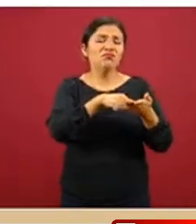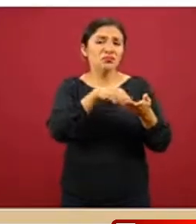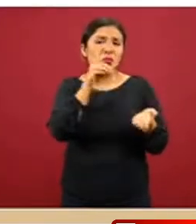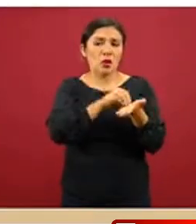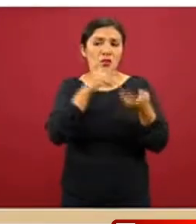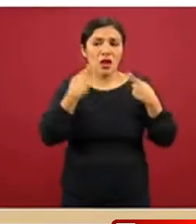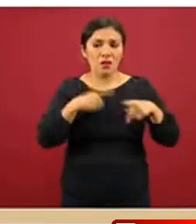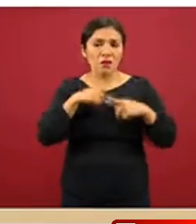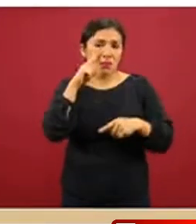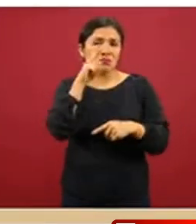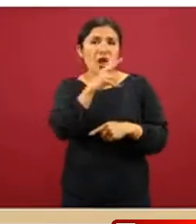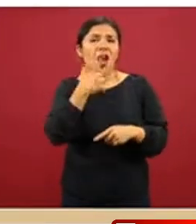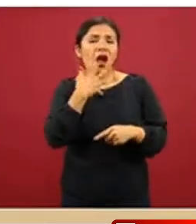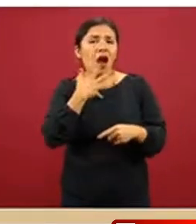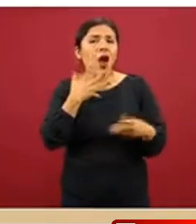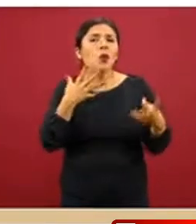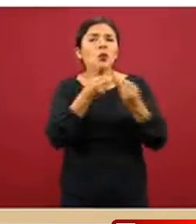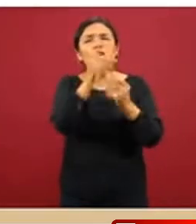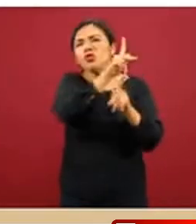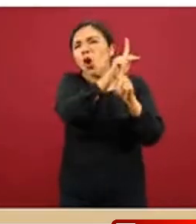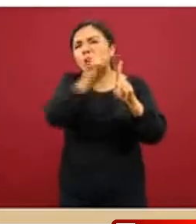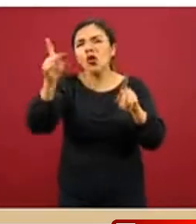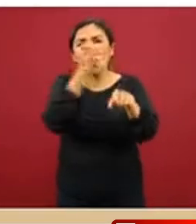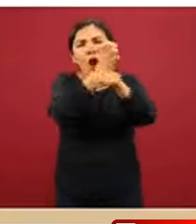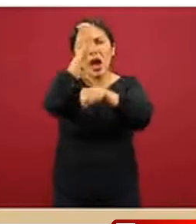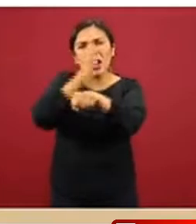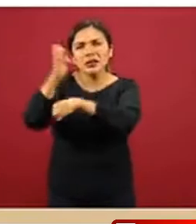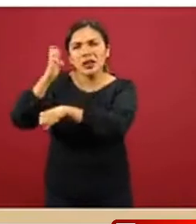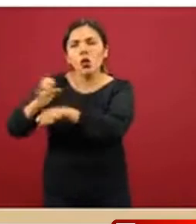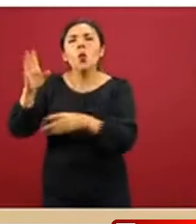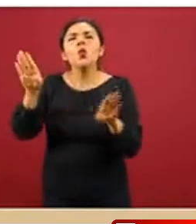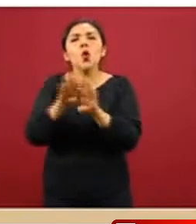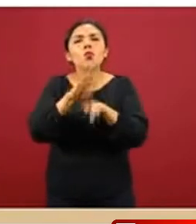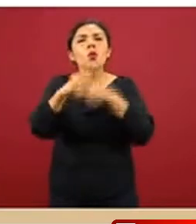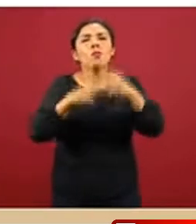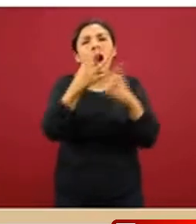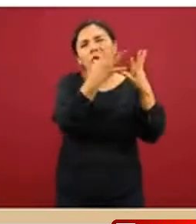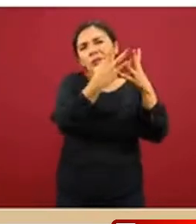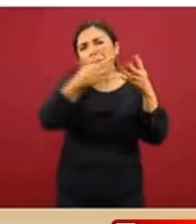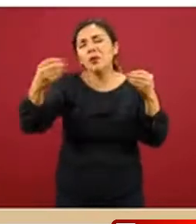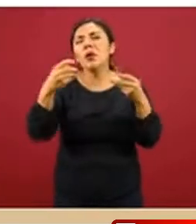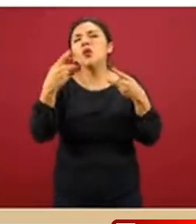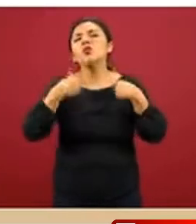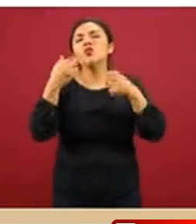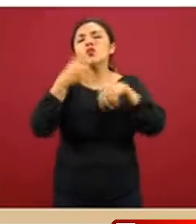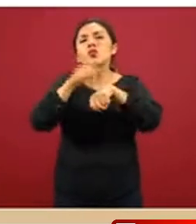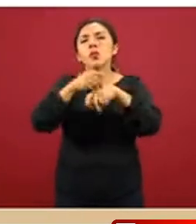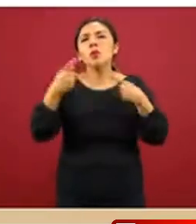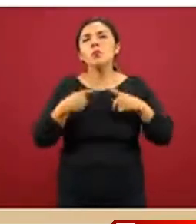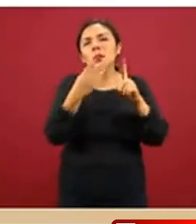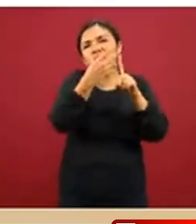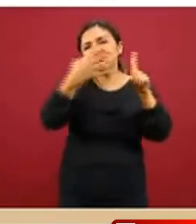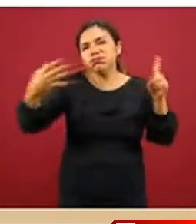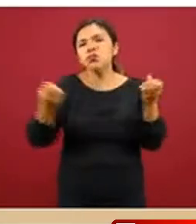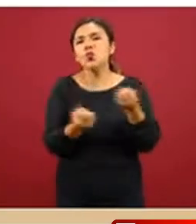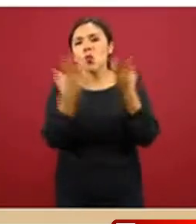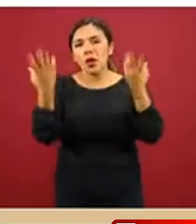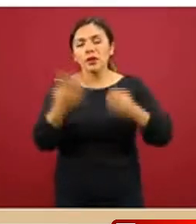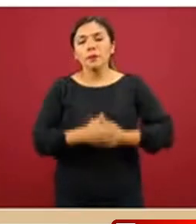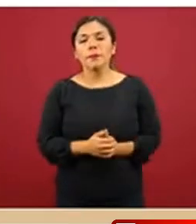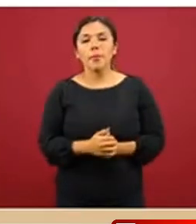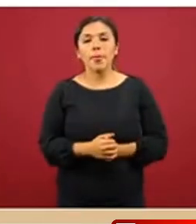pueden ustedes ahí notar todas las entidades federativas cuál es la carga acumulada hasta el momento. Veamos la siguiente